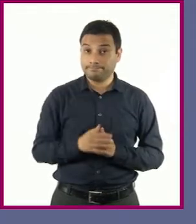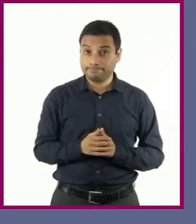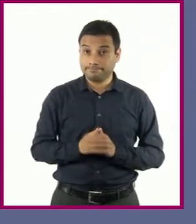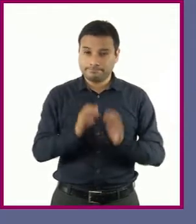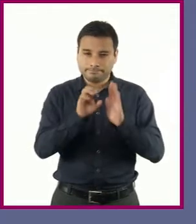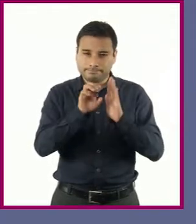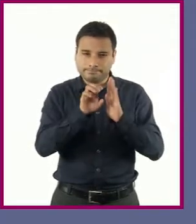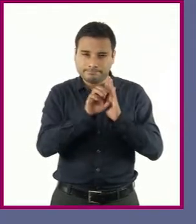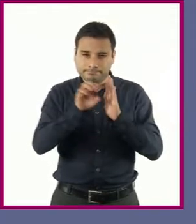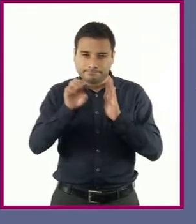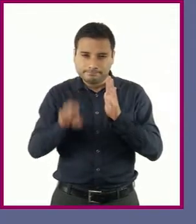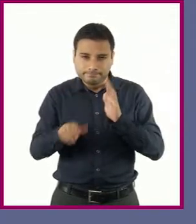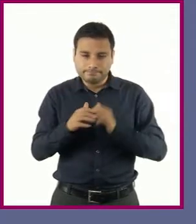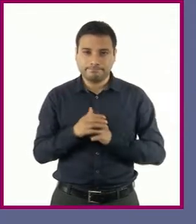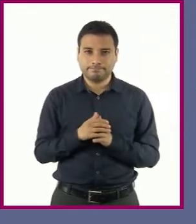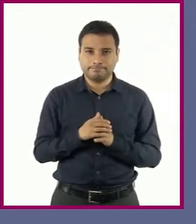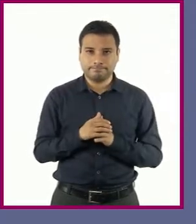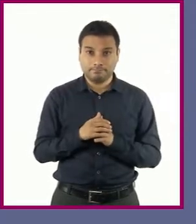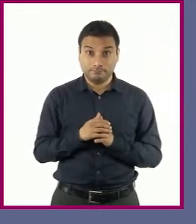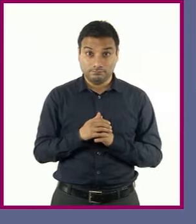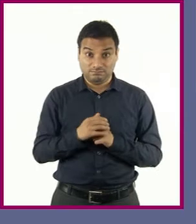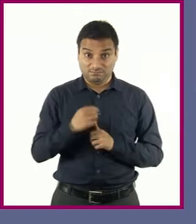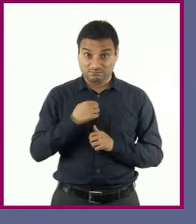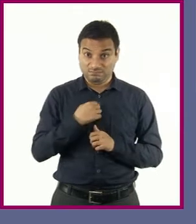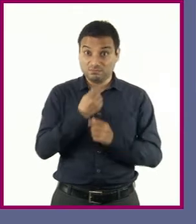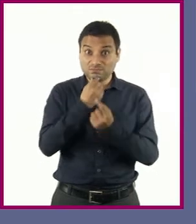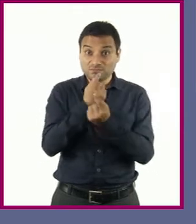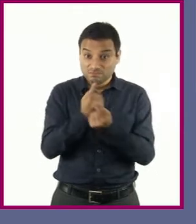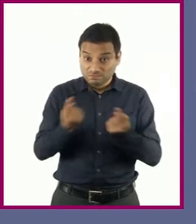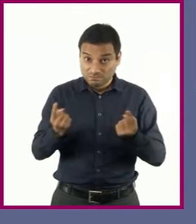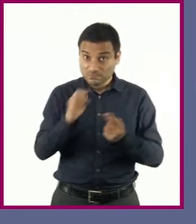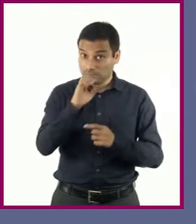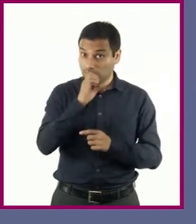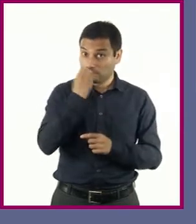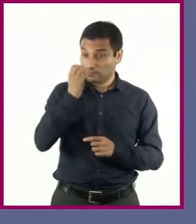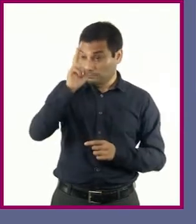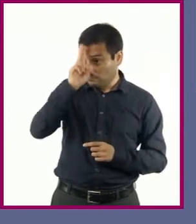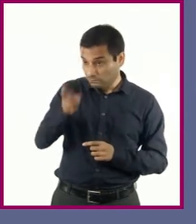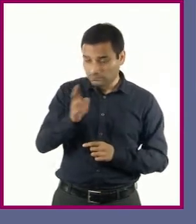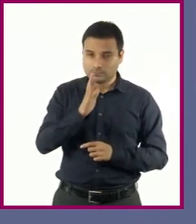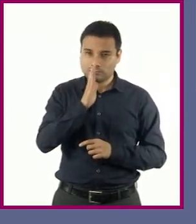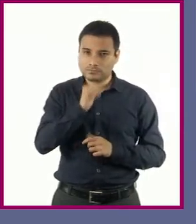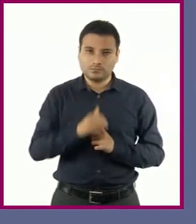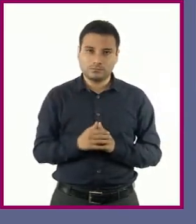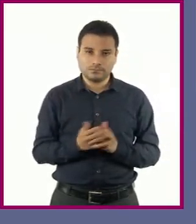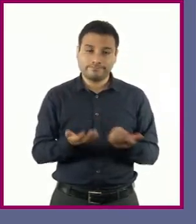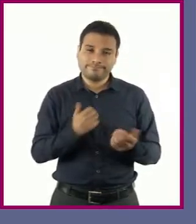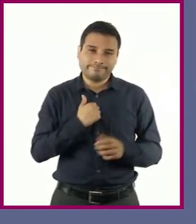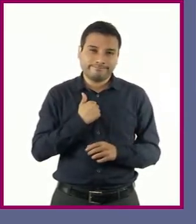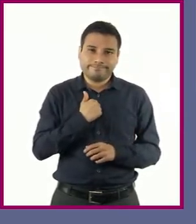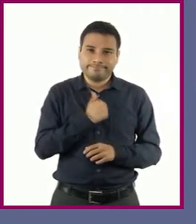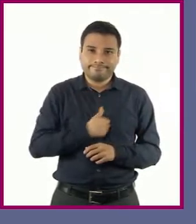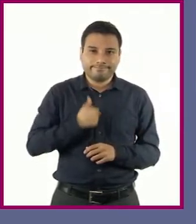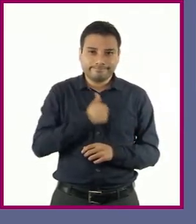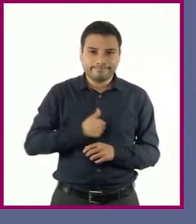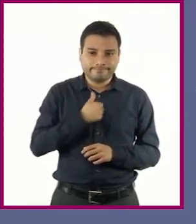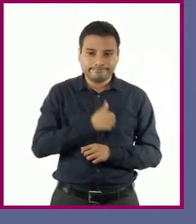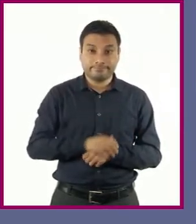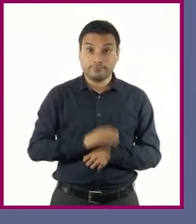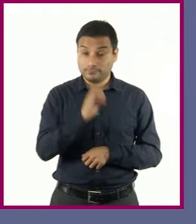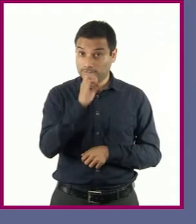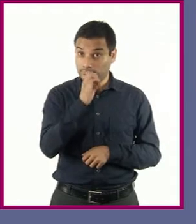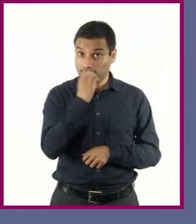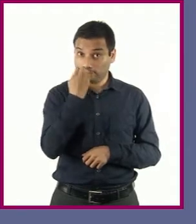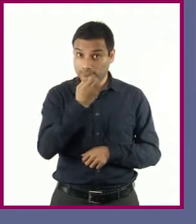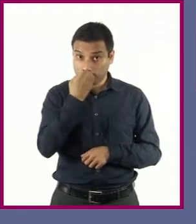el acceso a la educación bajo ninguna circunstancia. Lamentablemente, aunque la educación está considerada un derecho